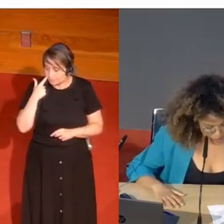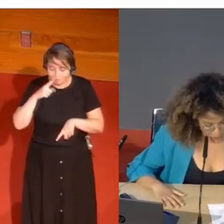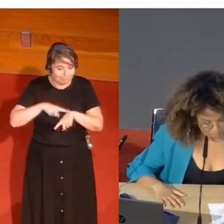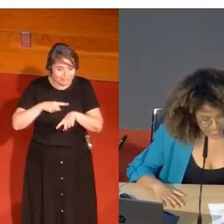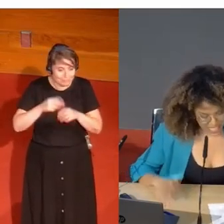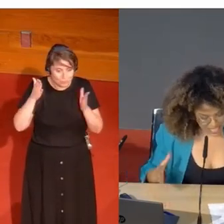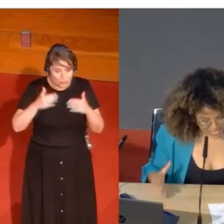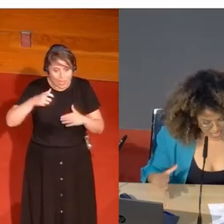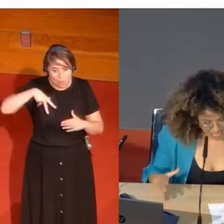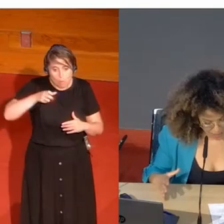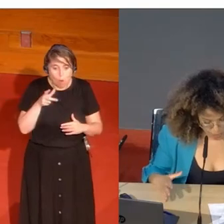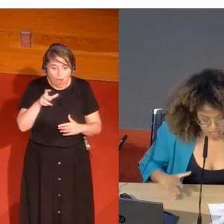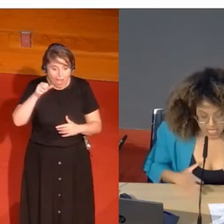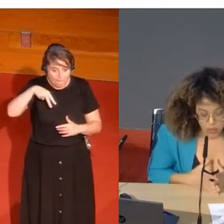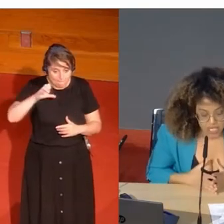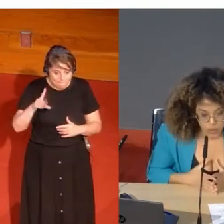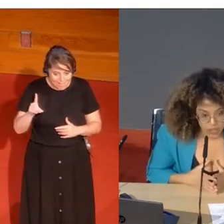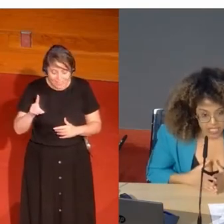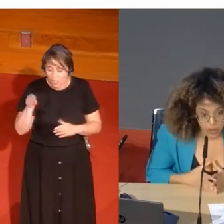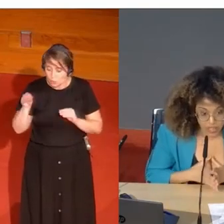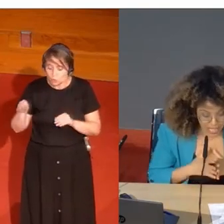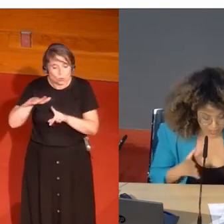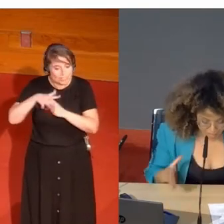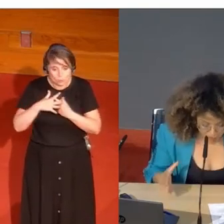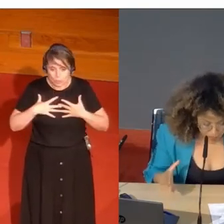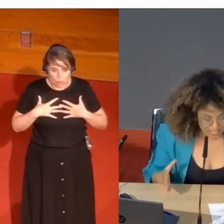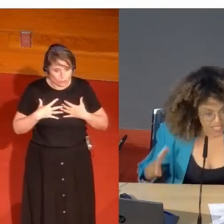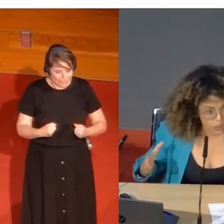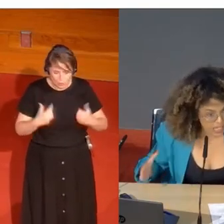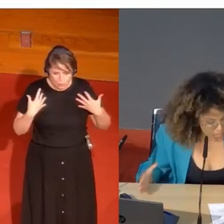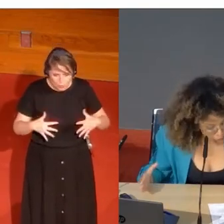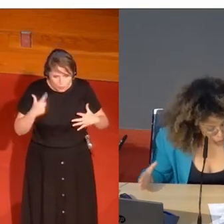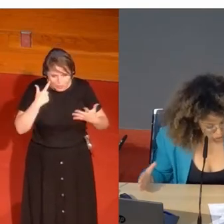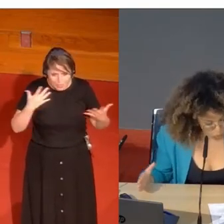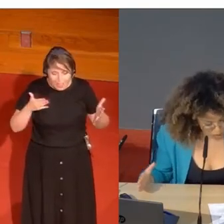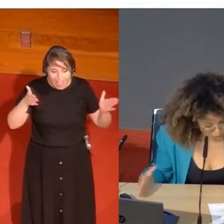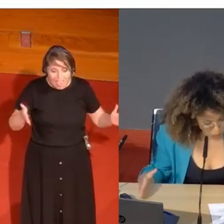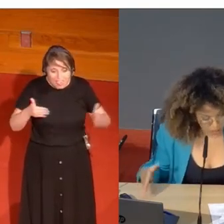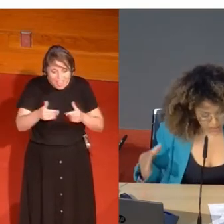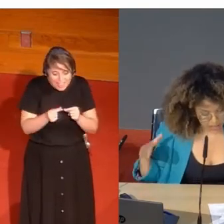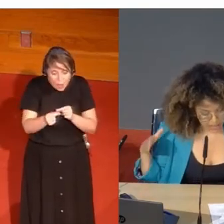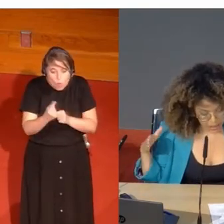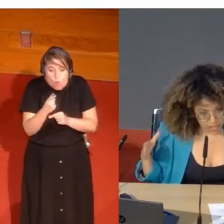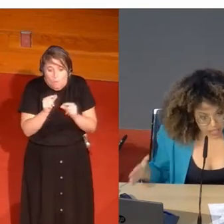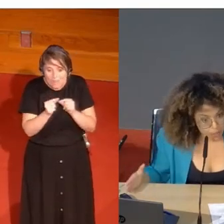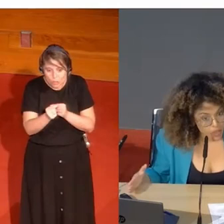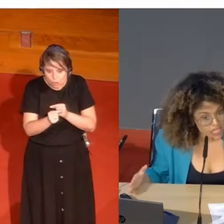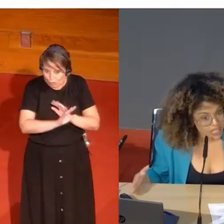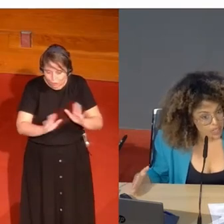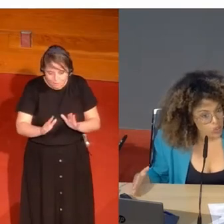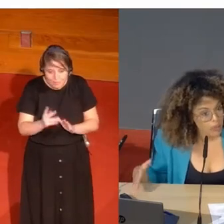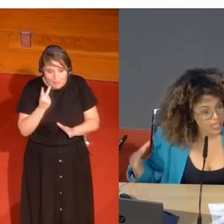tenemos tiempo es Eh pues está en una situación de salud Realmente alarmante está en una celda de 1 m cuadr eh